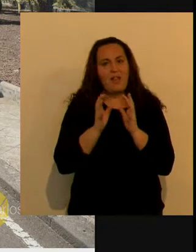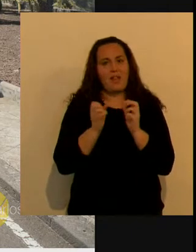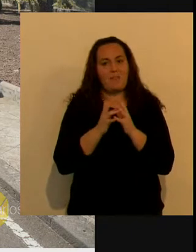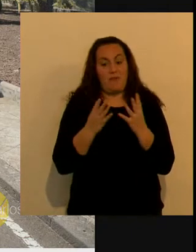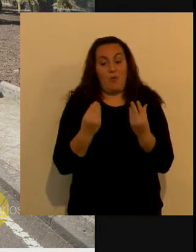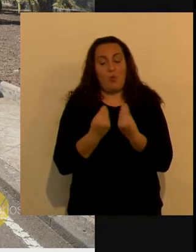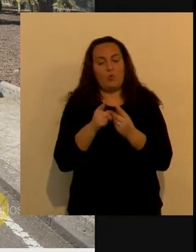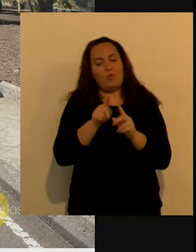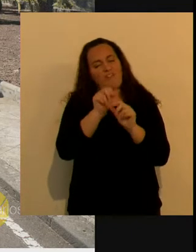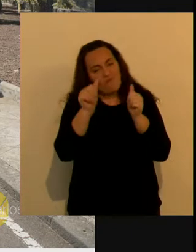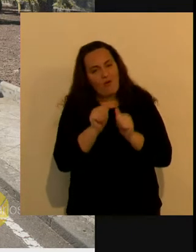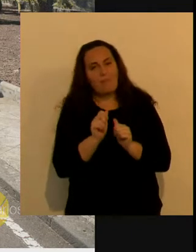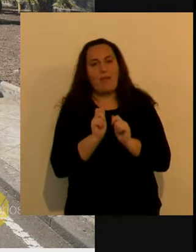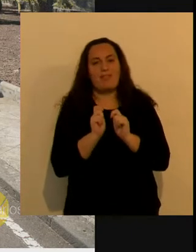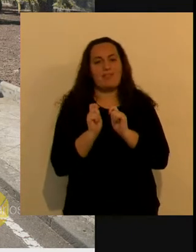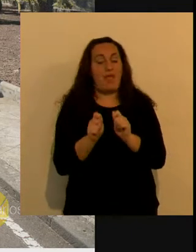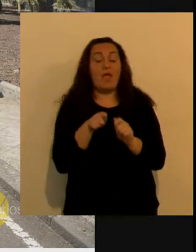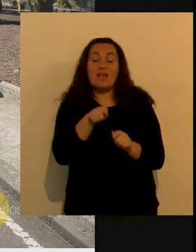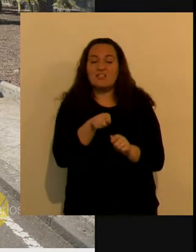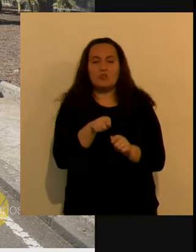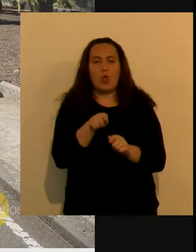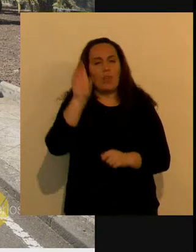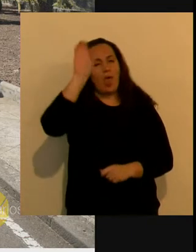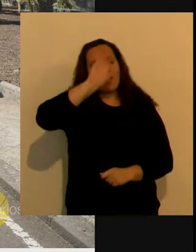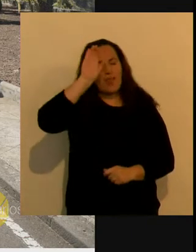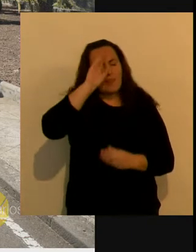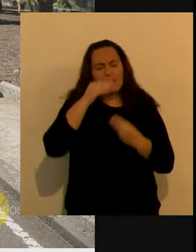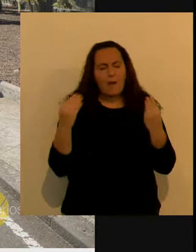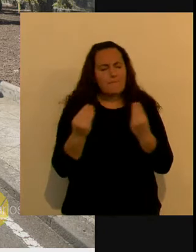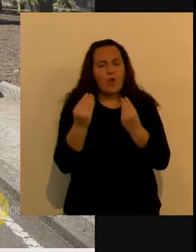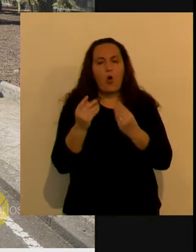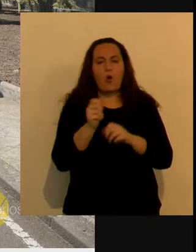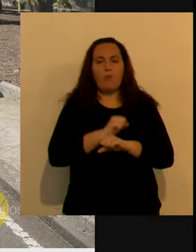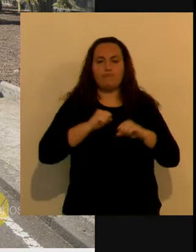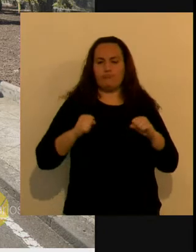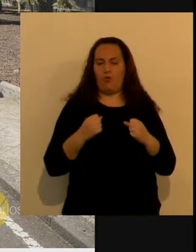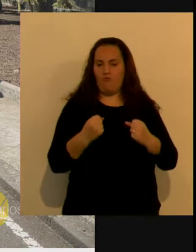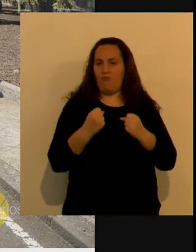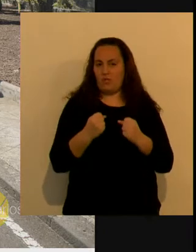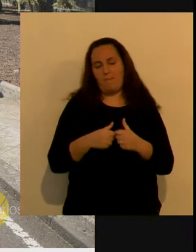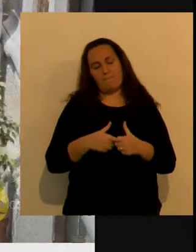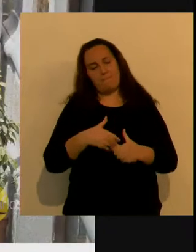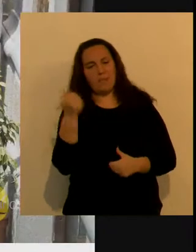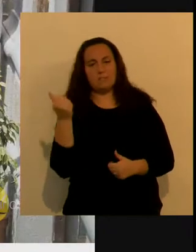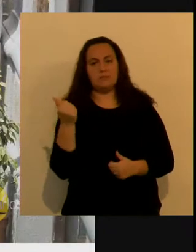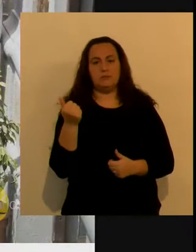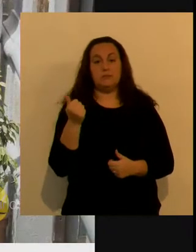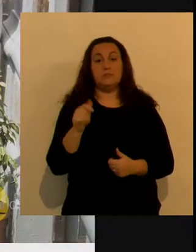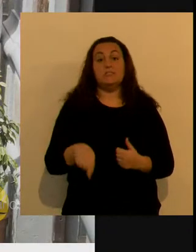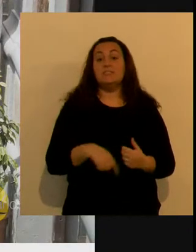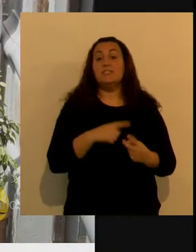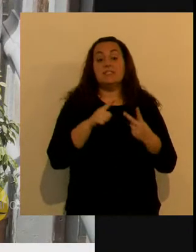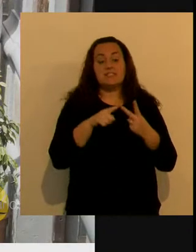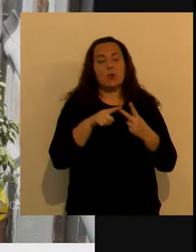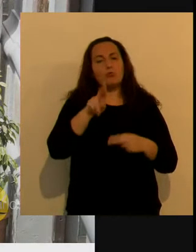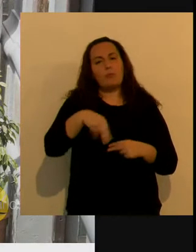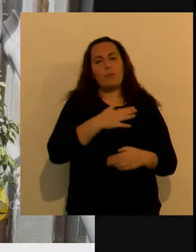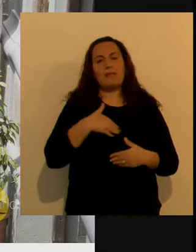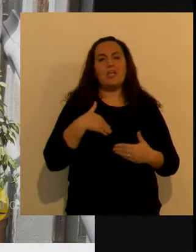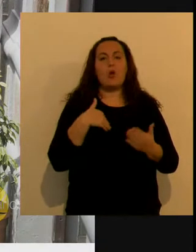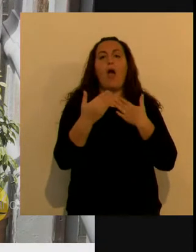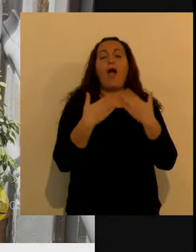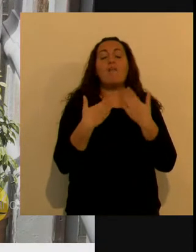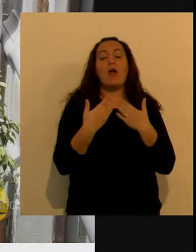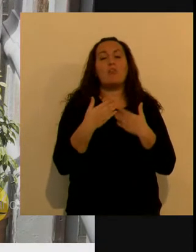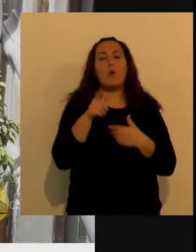esa manera. Es mejorar la ciencia y hacer más fuerte aquí. Y el segundo, quiero hablar un poco de Alexei